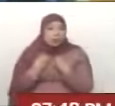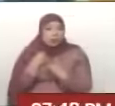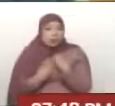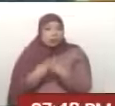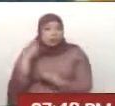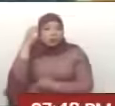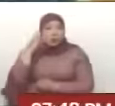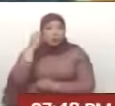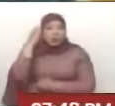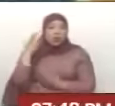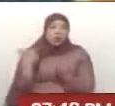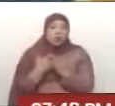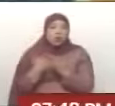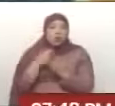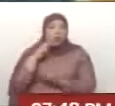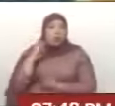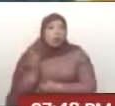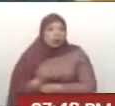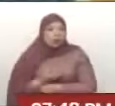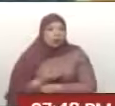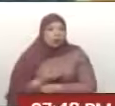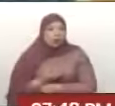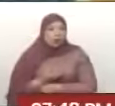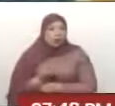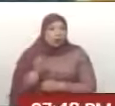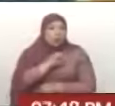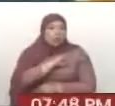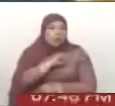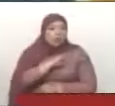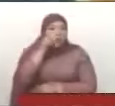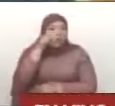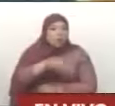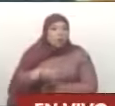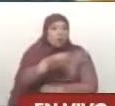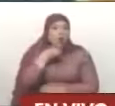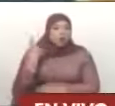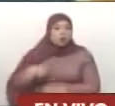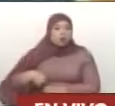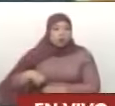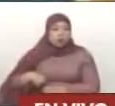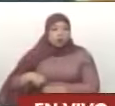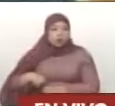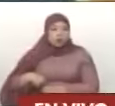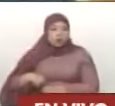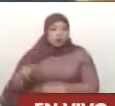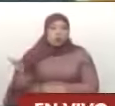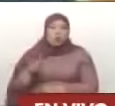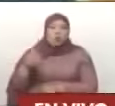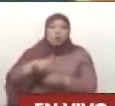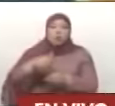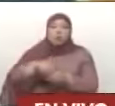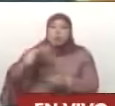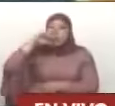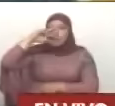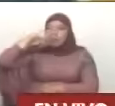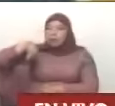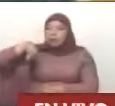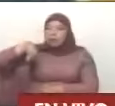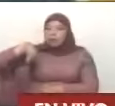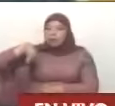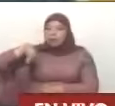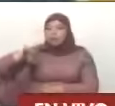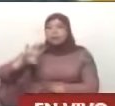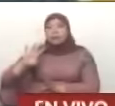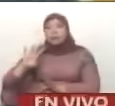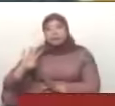europea de la guerra de Ucrania va a asustar al pueblo ruso para que no vote por Putin. Yo